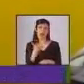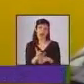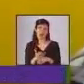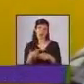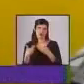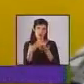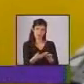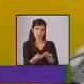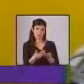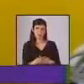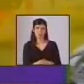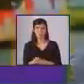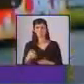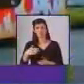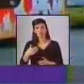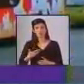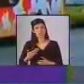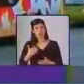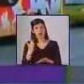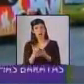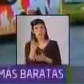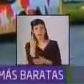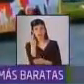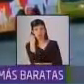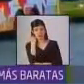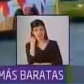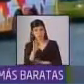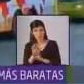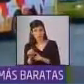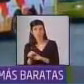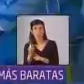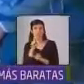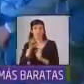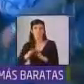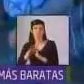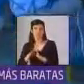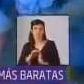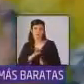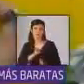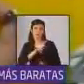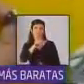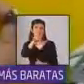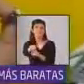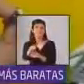estamos con promociones que hasta el día 12 de diciembre. Por ejemplo, Santiago-Puerto Montt está saliendo